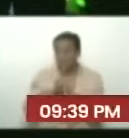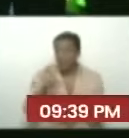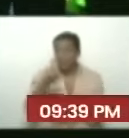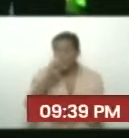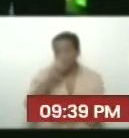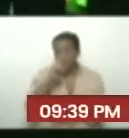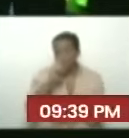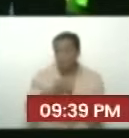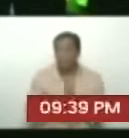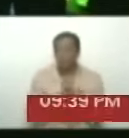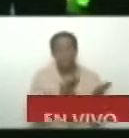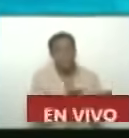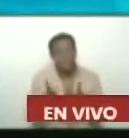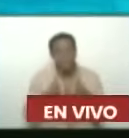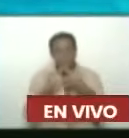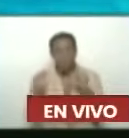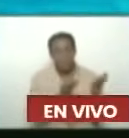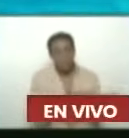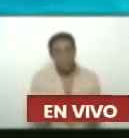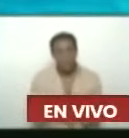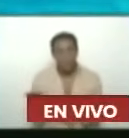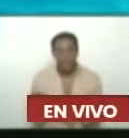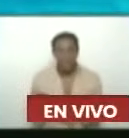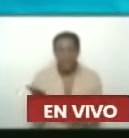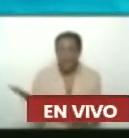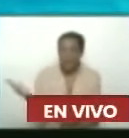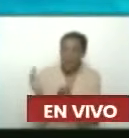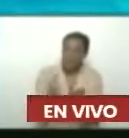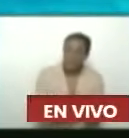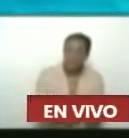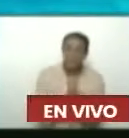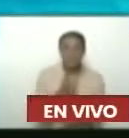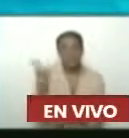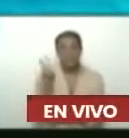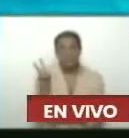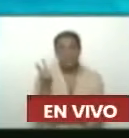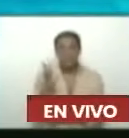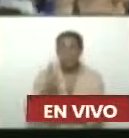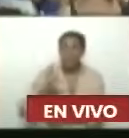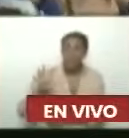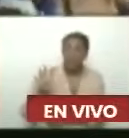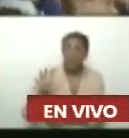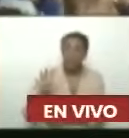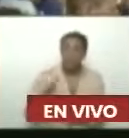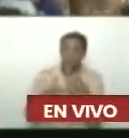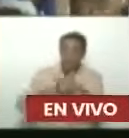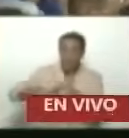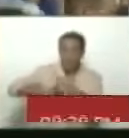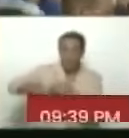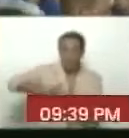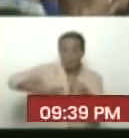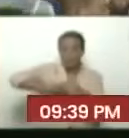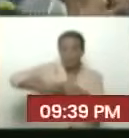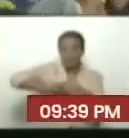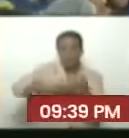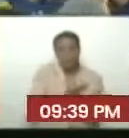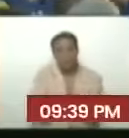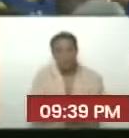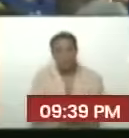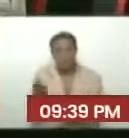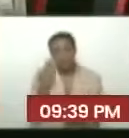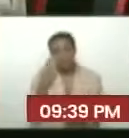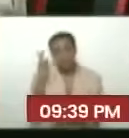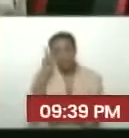quinto año. Bienvenido a nuestra amada patria Venezuela, una sola patria, la patria grande. Profesora Malena,